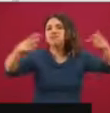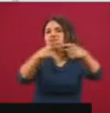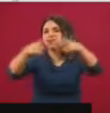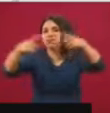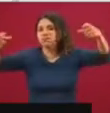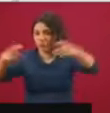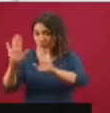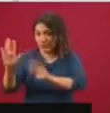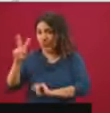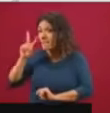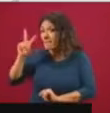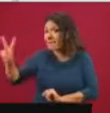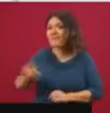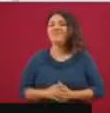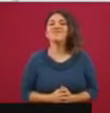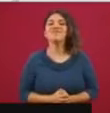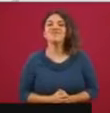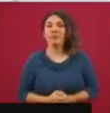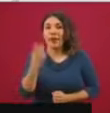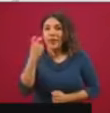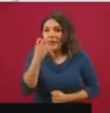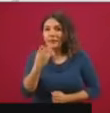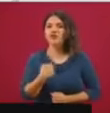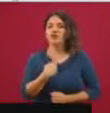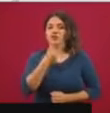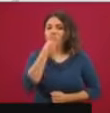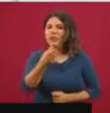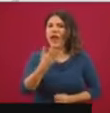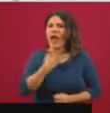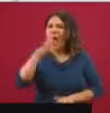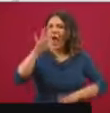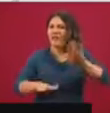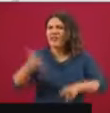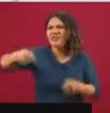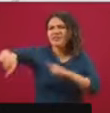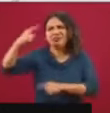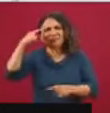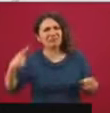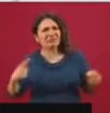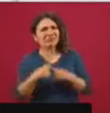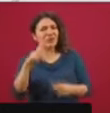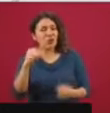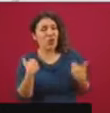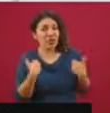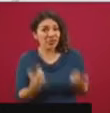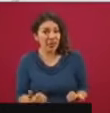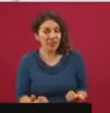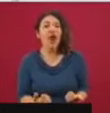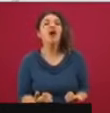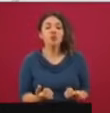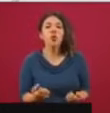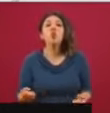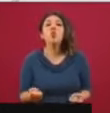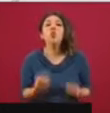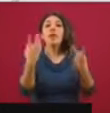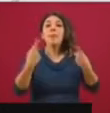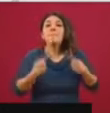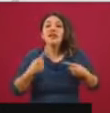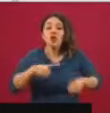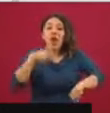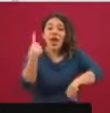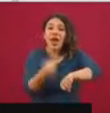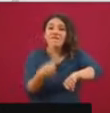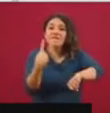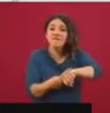y ahí viene una de las persistentes resistencias a ver la realidad cuando se dice el número de personas enfermas el